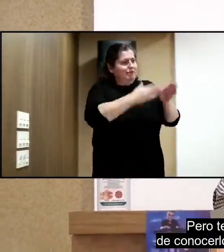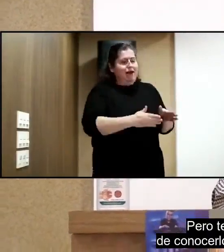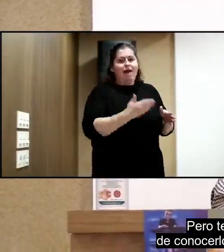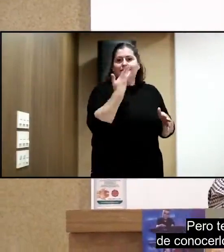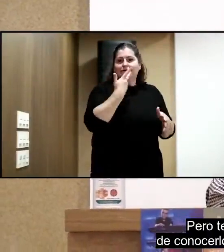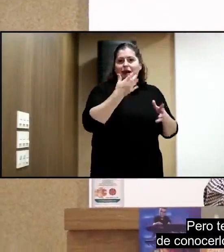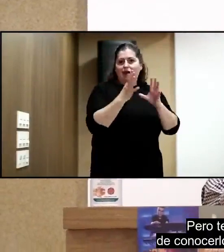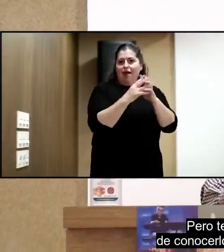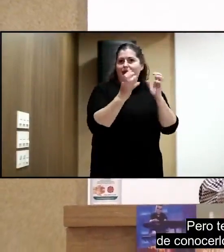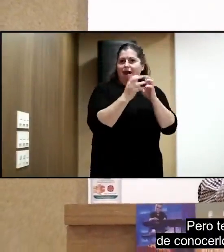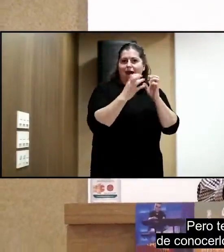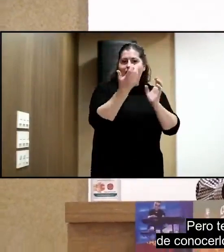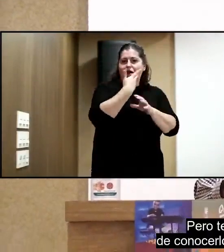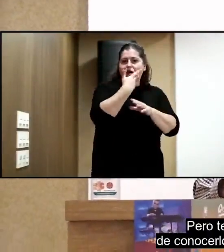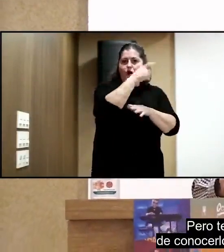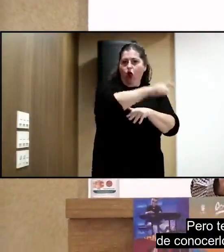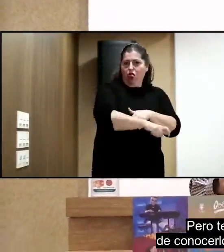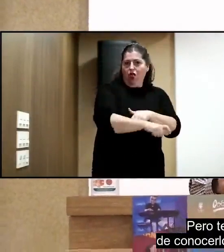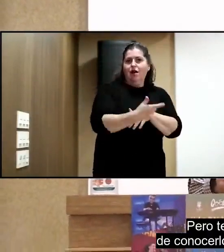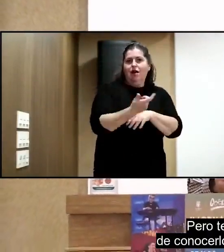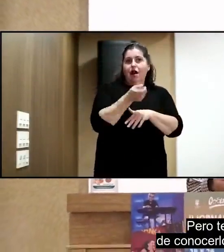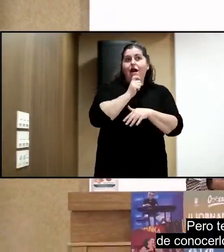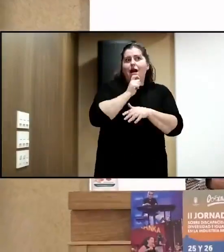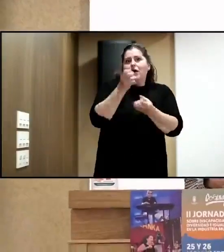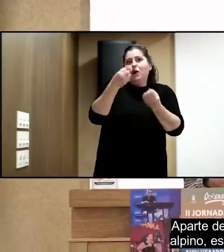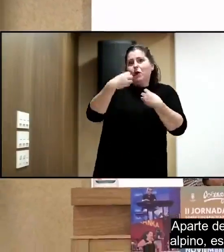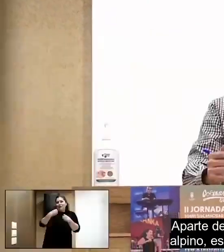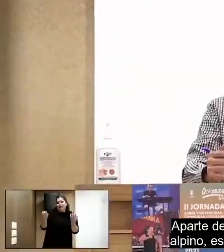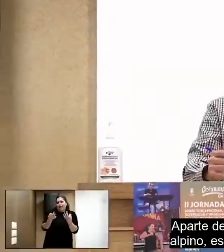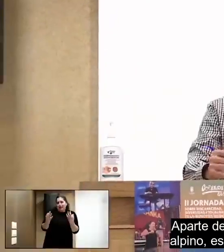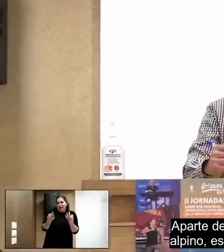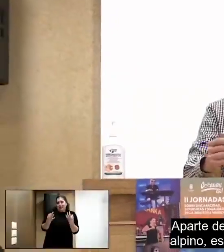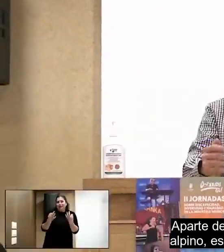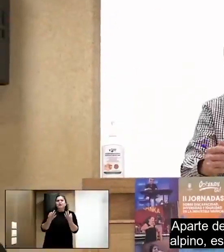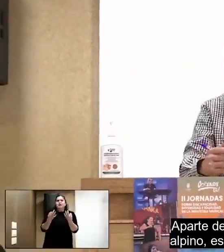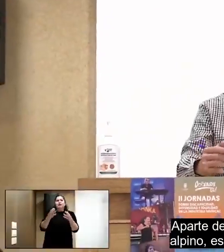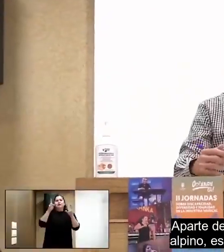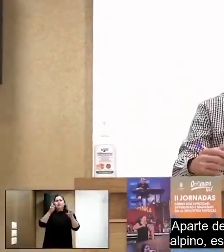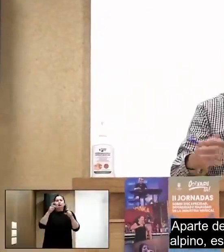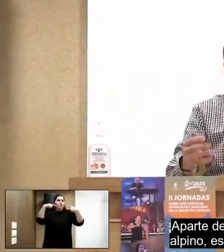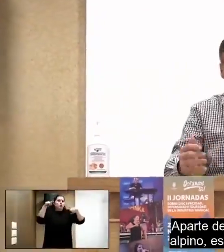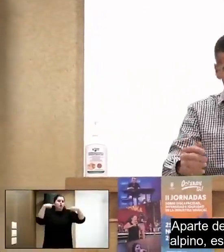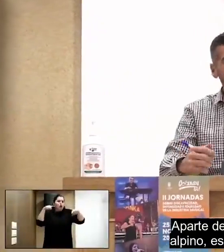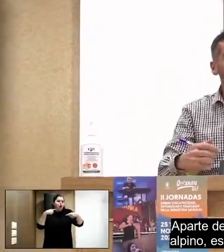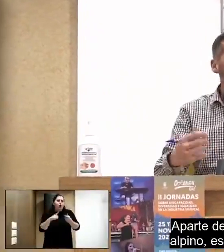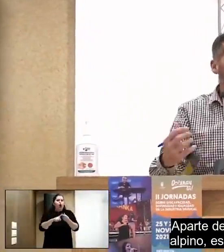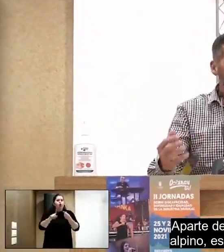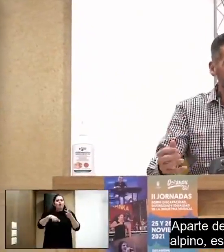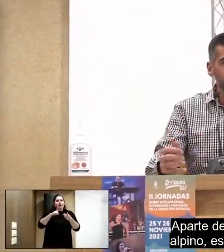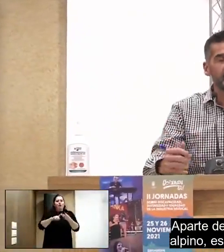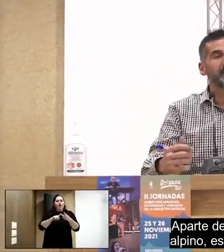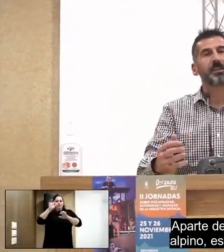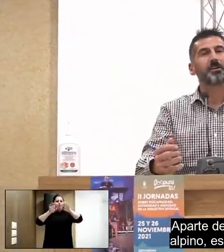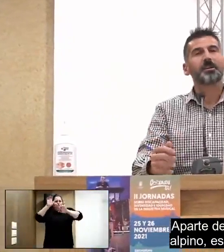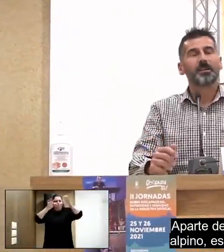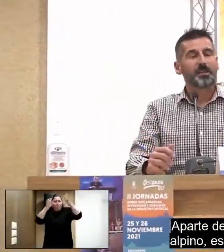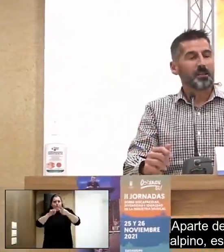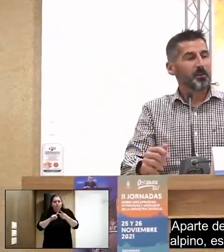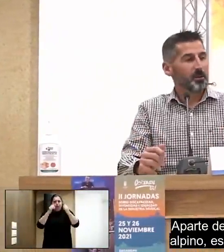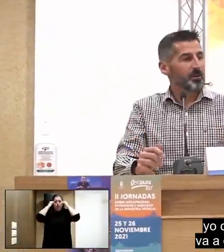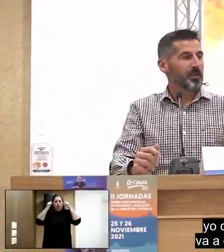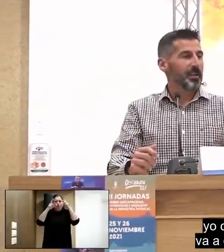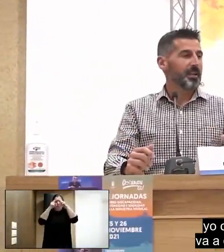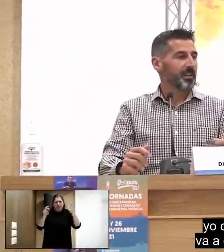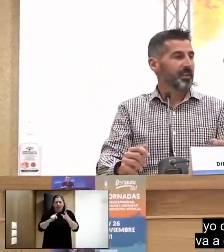conocerlo y a ver qué nos cuenta, ¿no? Aparte de músico, es esquiador alpino, estudiante universitario